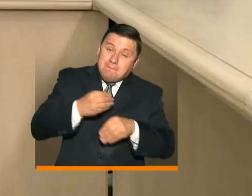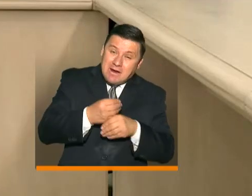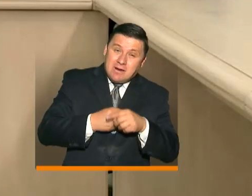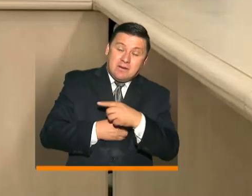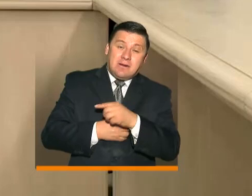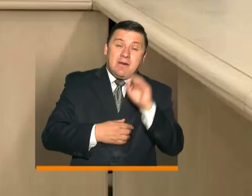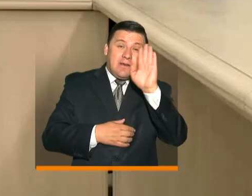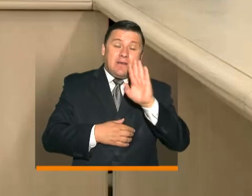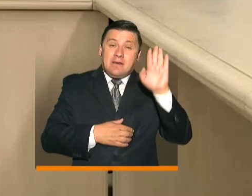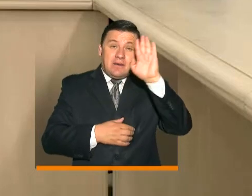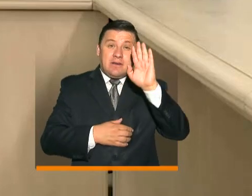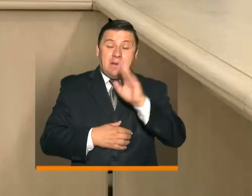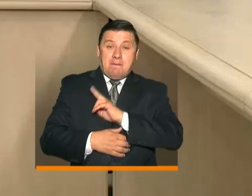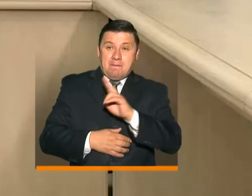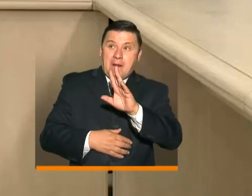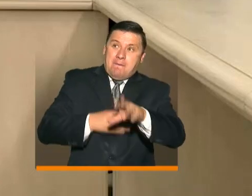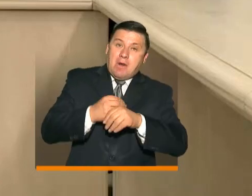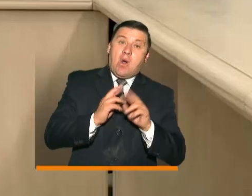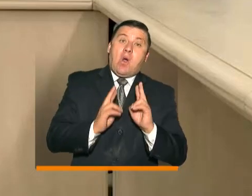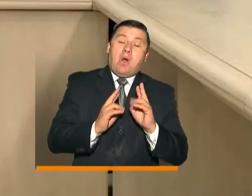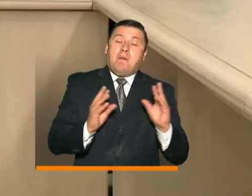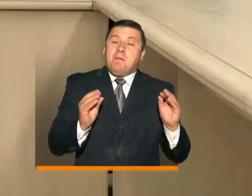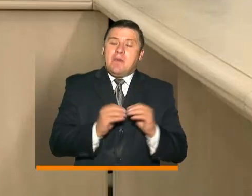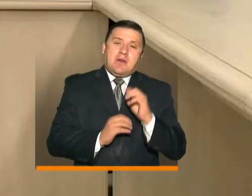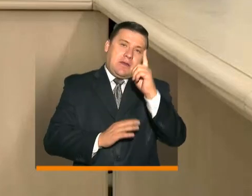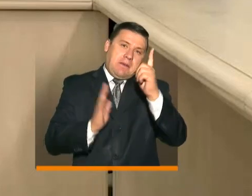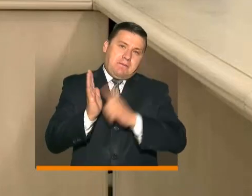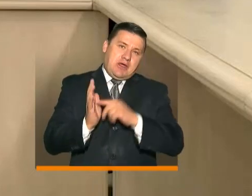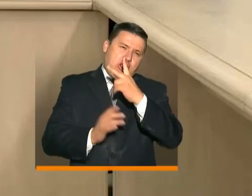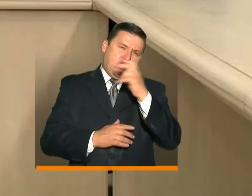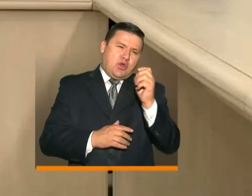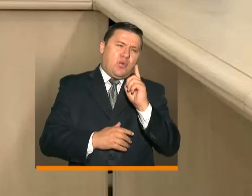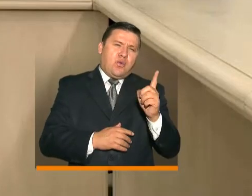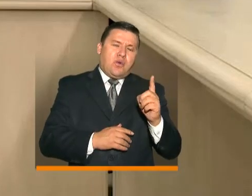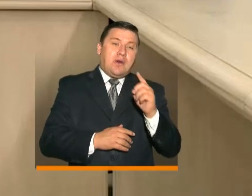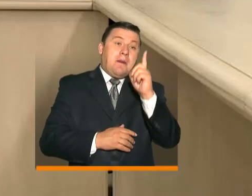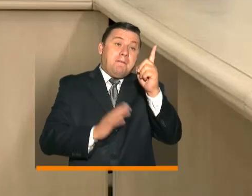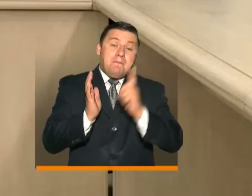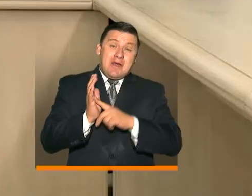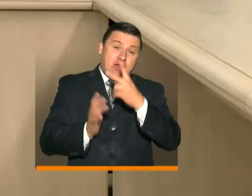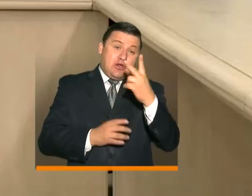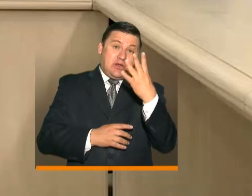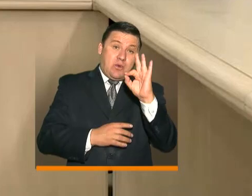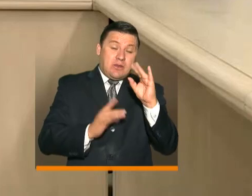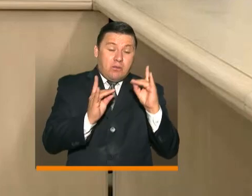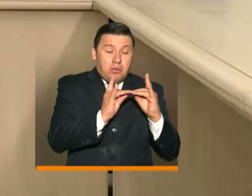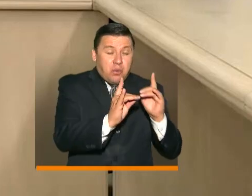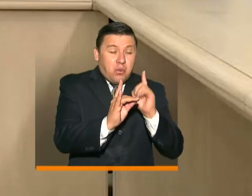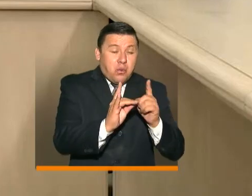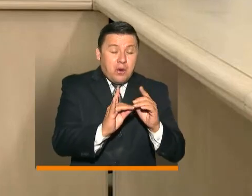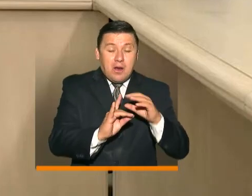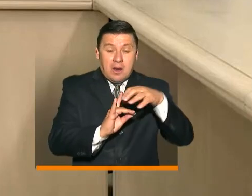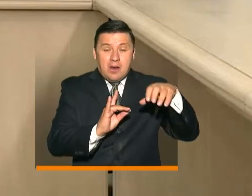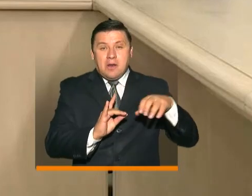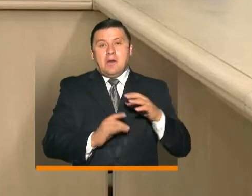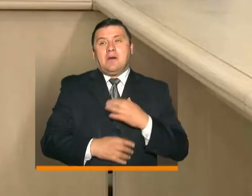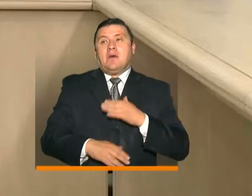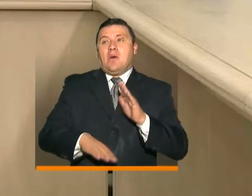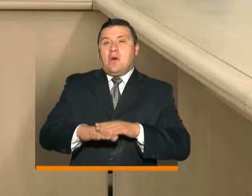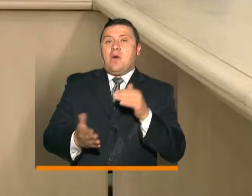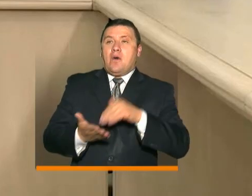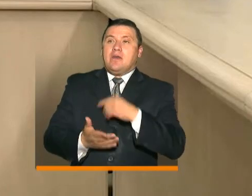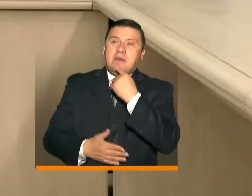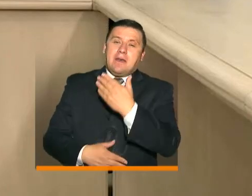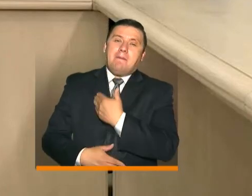del Departamento del Valle, esperamos llegar a 1.250 camas de unidad de cuidados intensivos. Nuevamente,